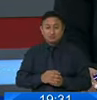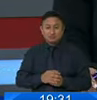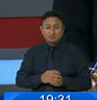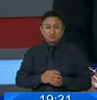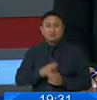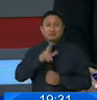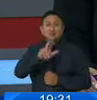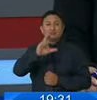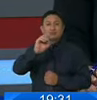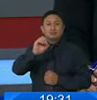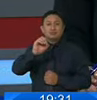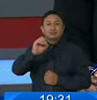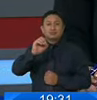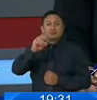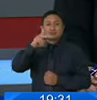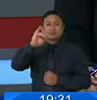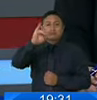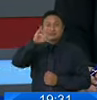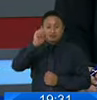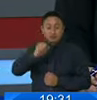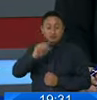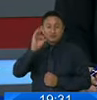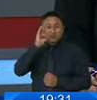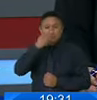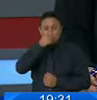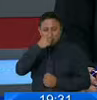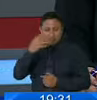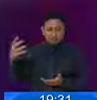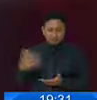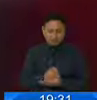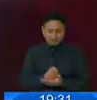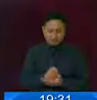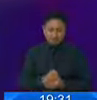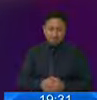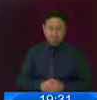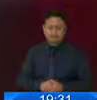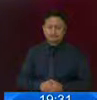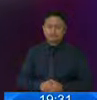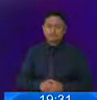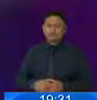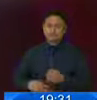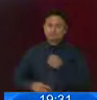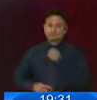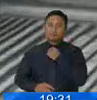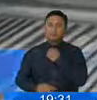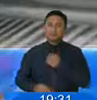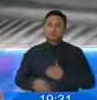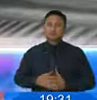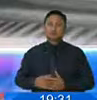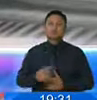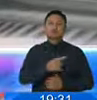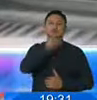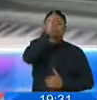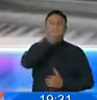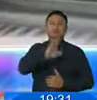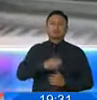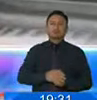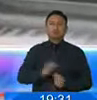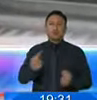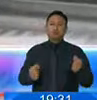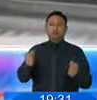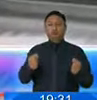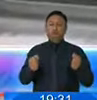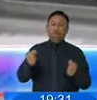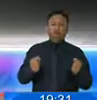cayeron 30 kilos de droga entre marihuana y cocaína. Le pararon la marcha a esta camioneta que circulaba por la